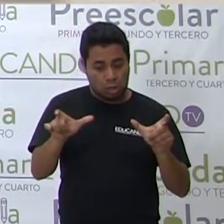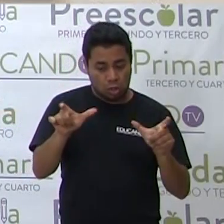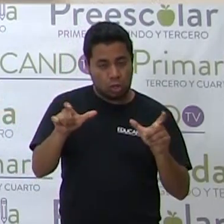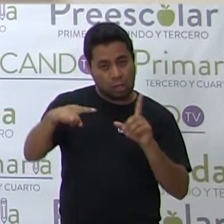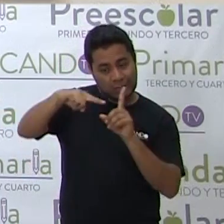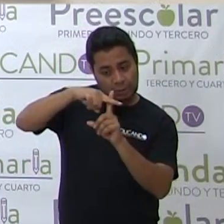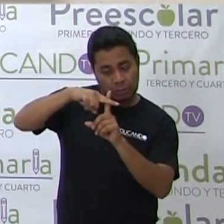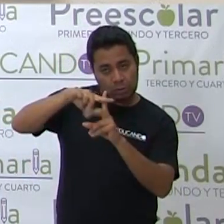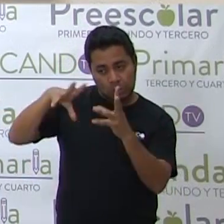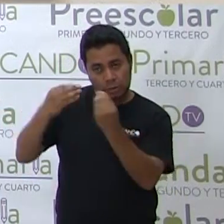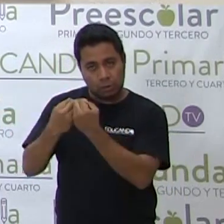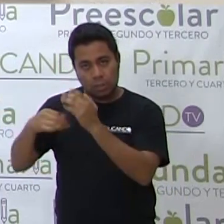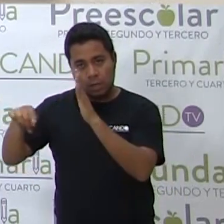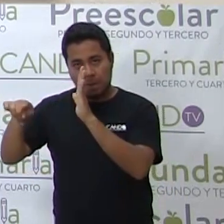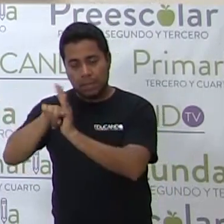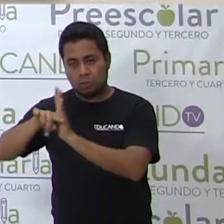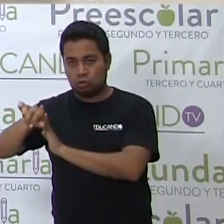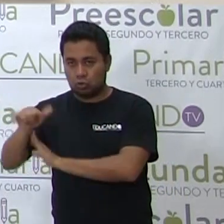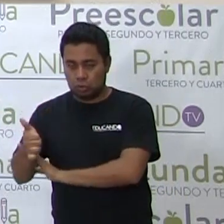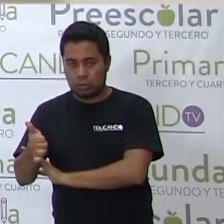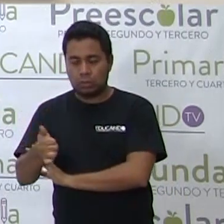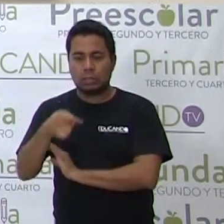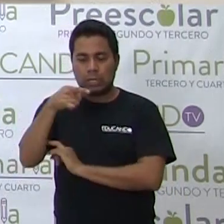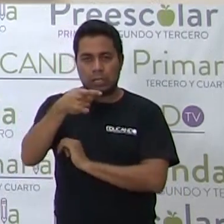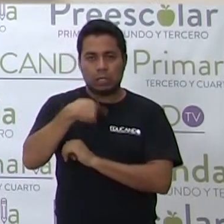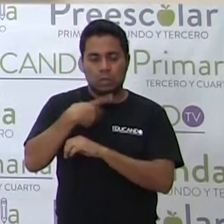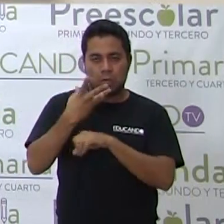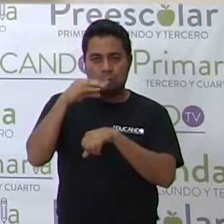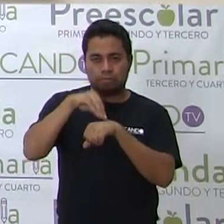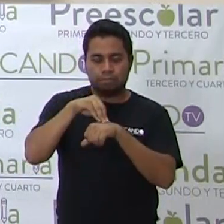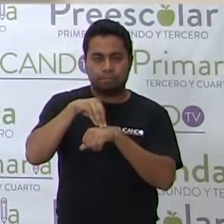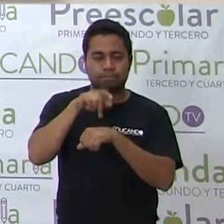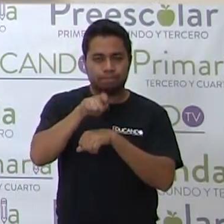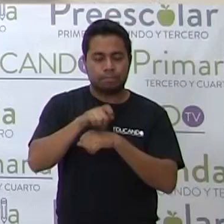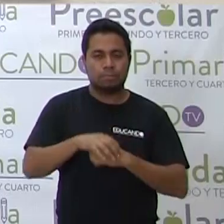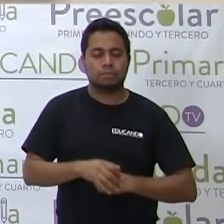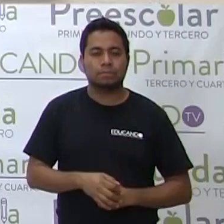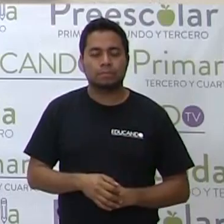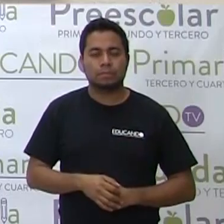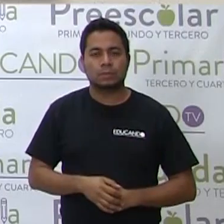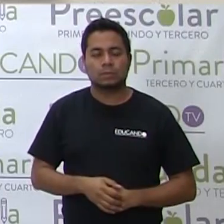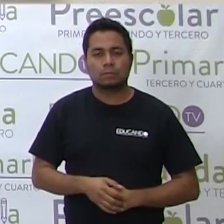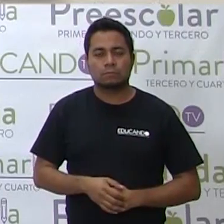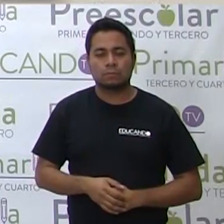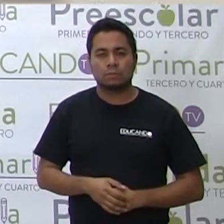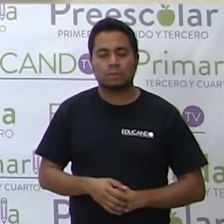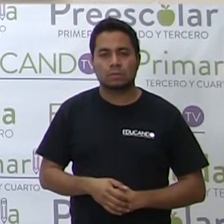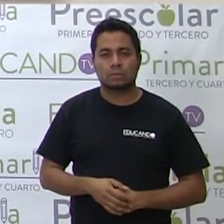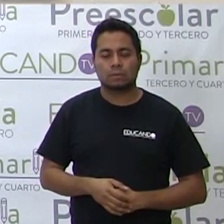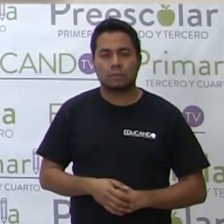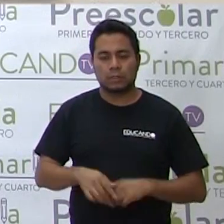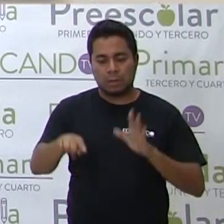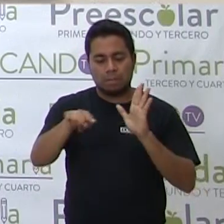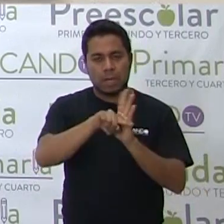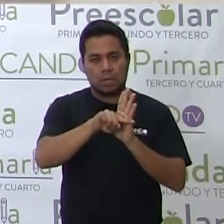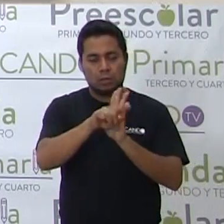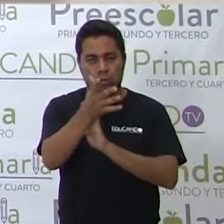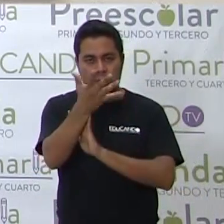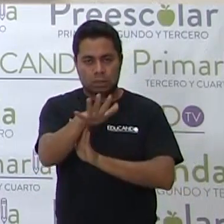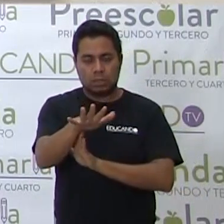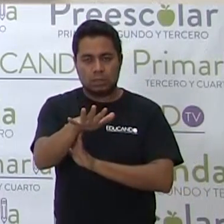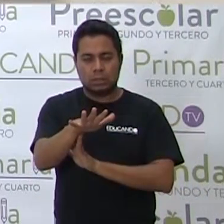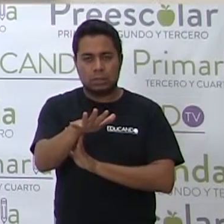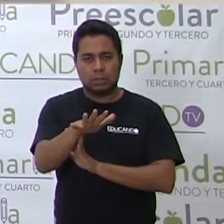sumados me den men 11 entonces ponemos sí menos -10